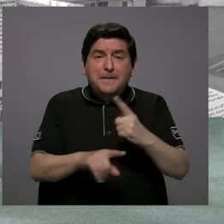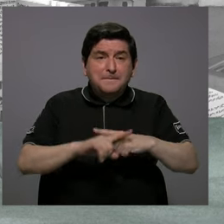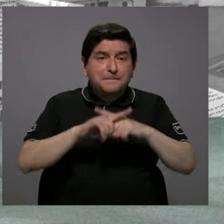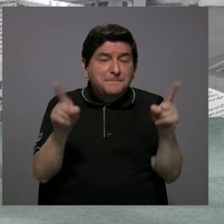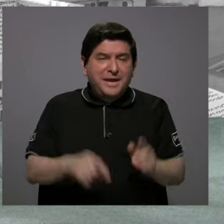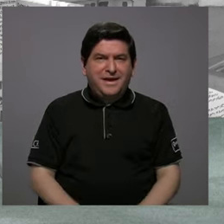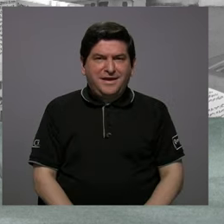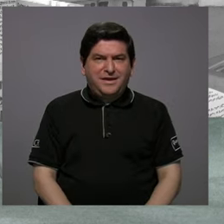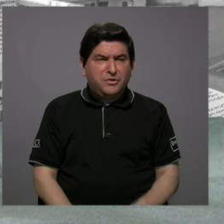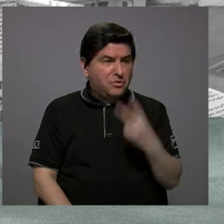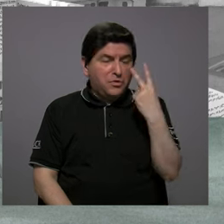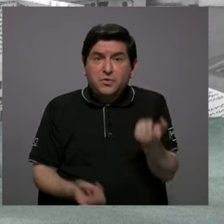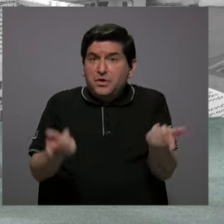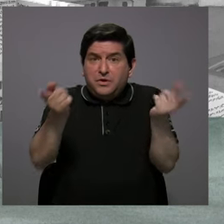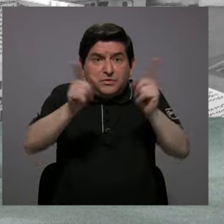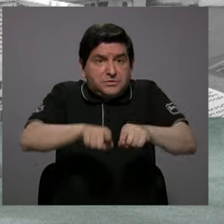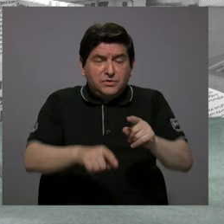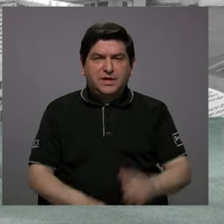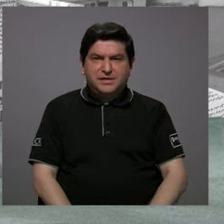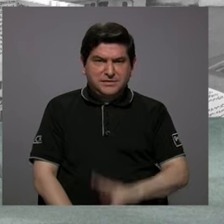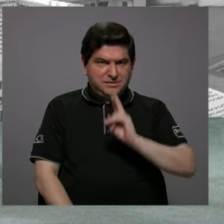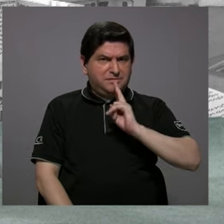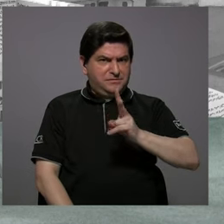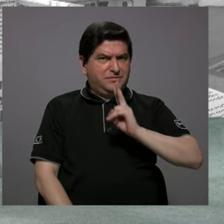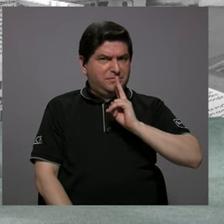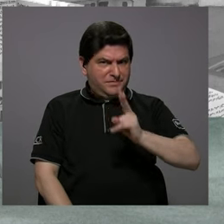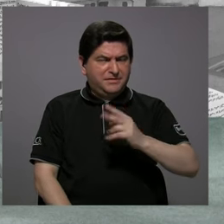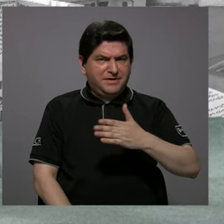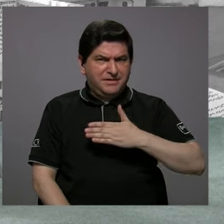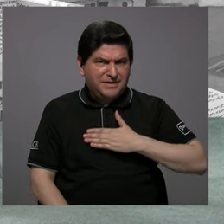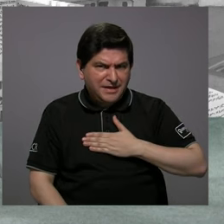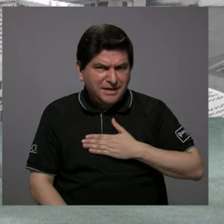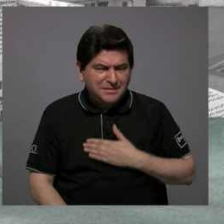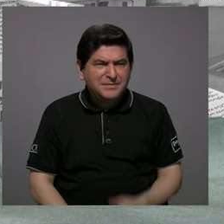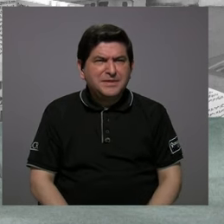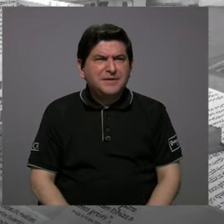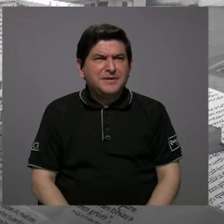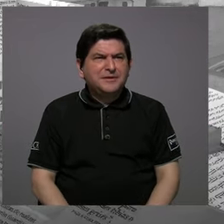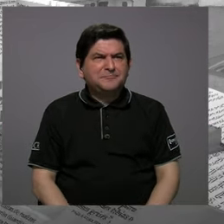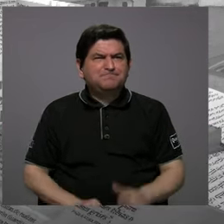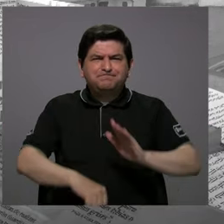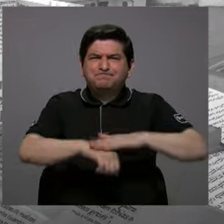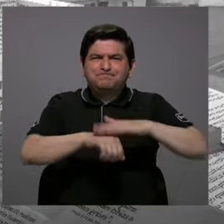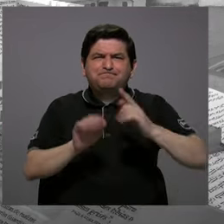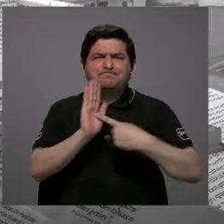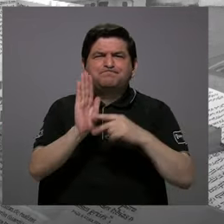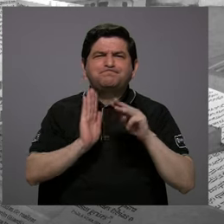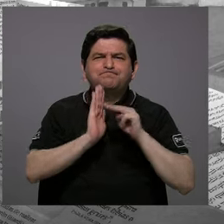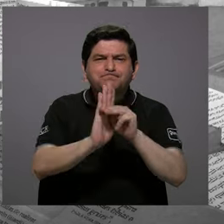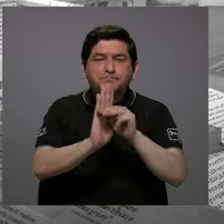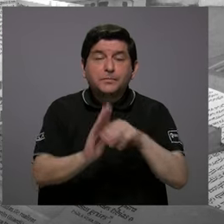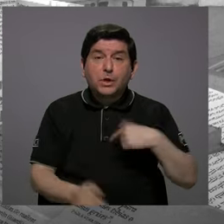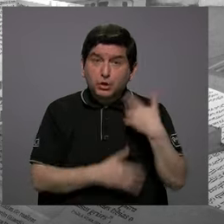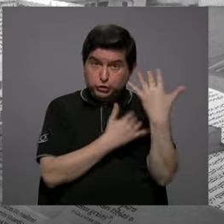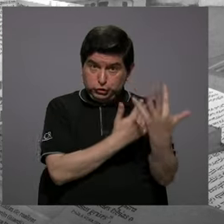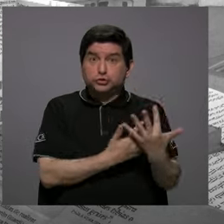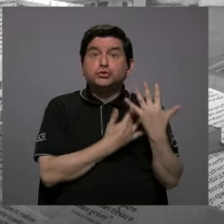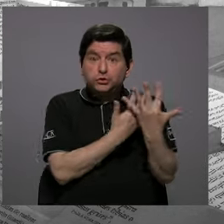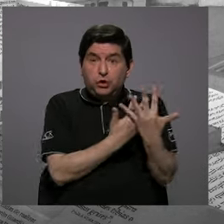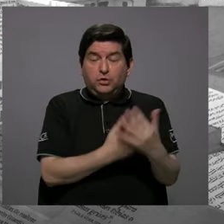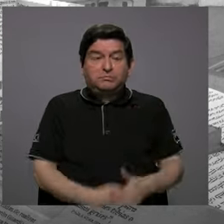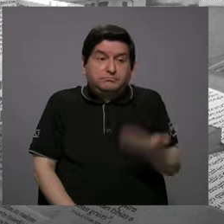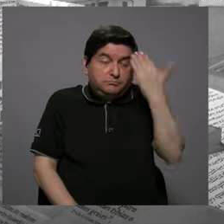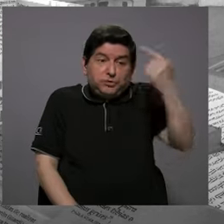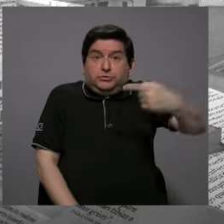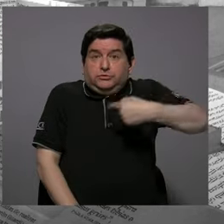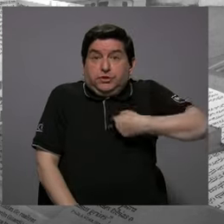no vi ningún caso que me que realmente pueda darlo como modelo sí espero que se haga eso no sé si